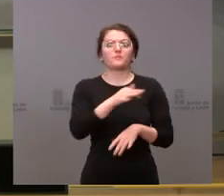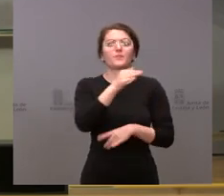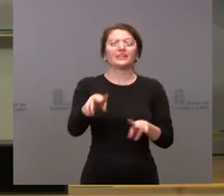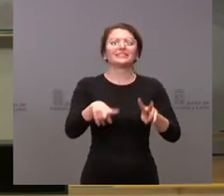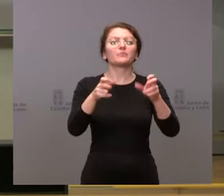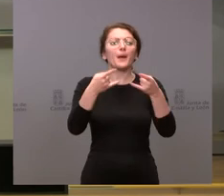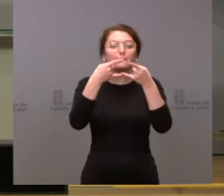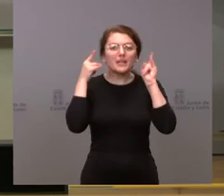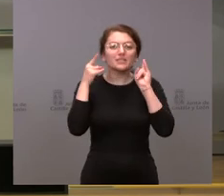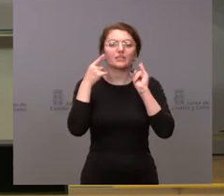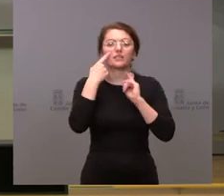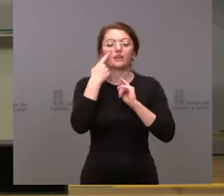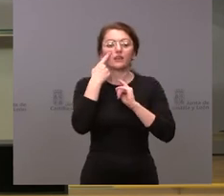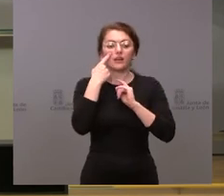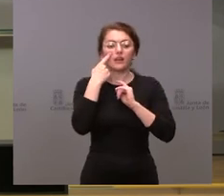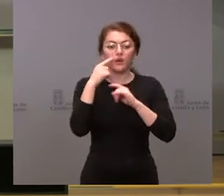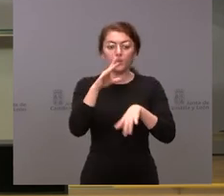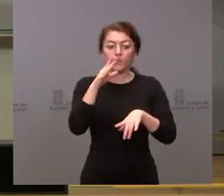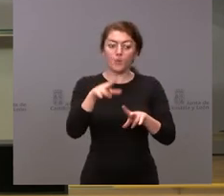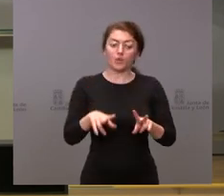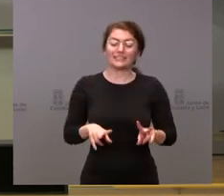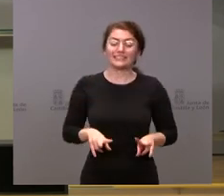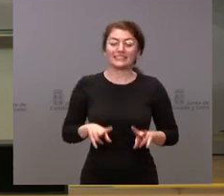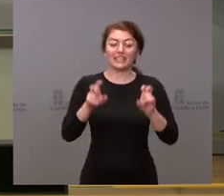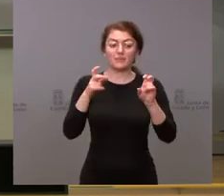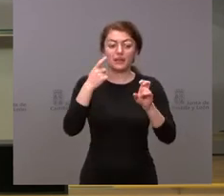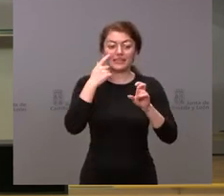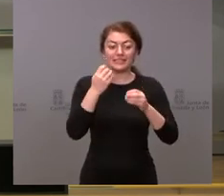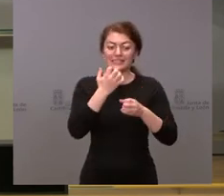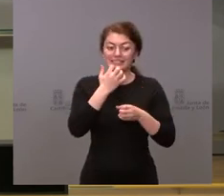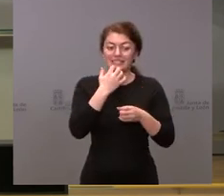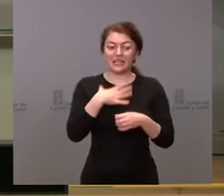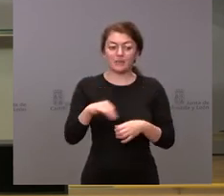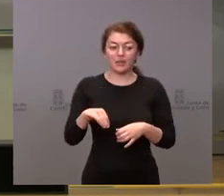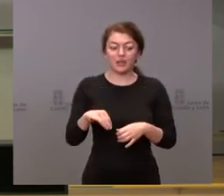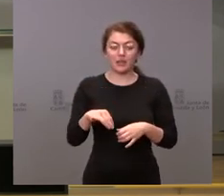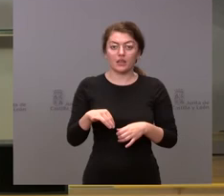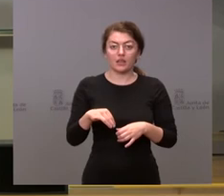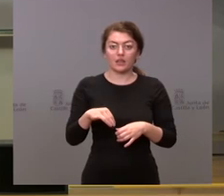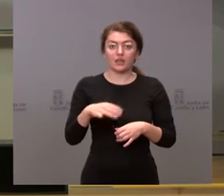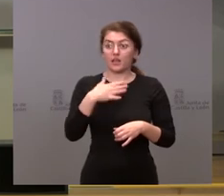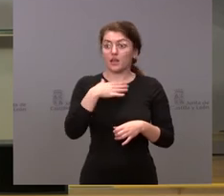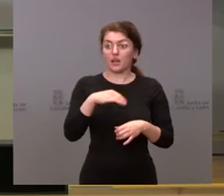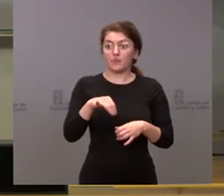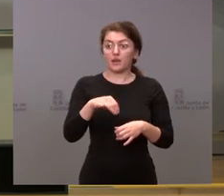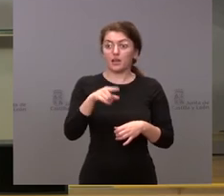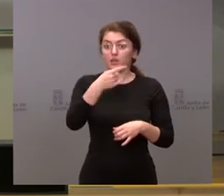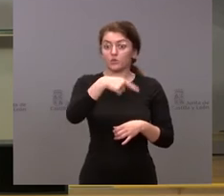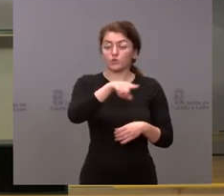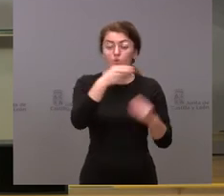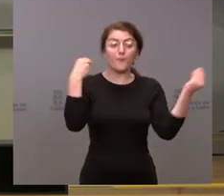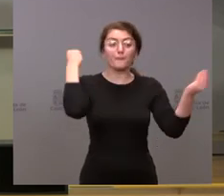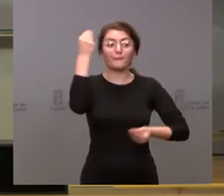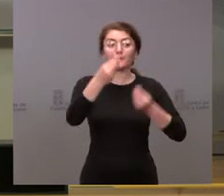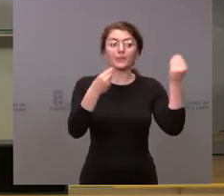alrededor en relación al tema de si al final ustedes siguen siendo partidarios de eliminar las mascarillas en